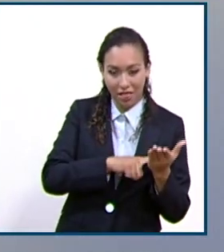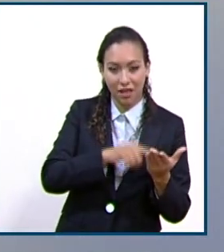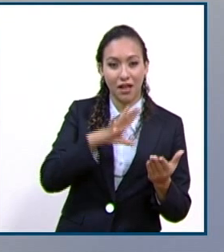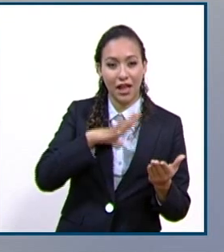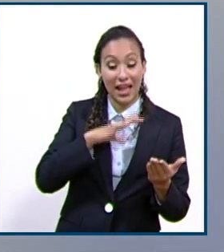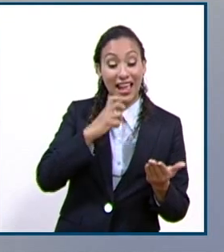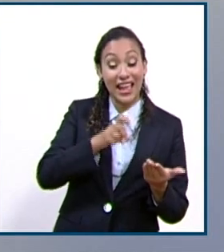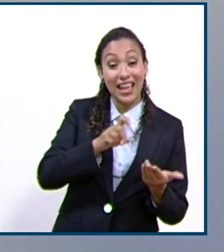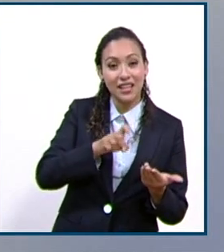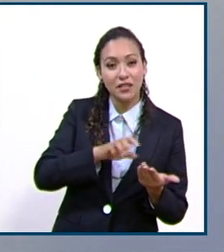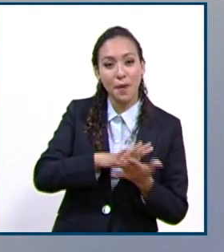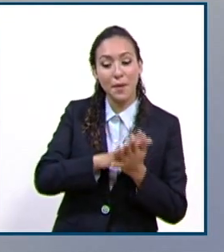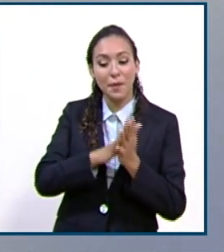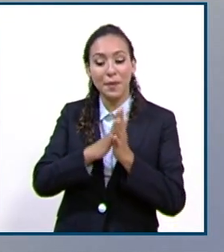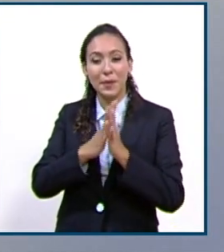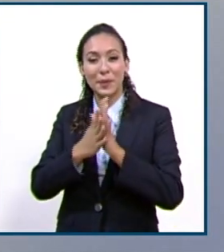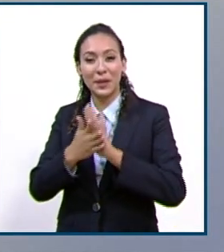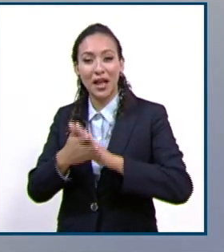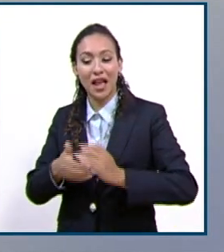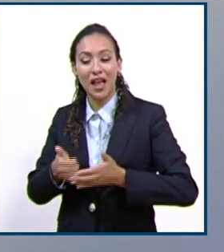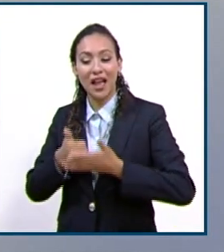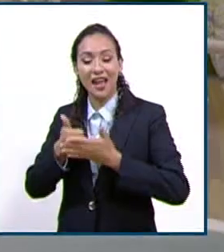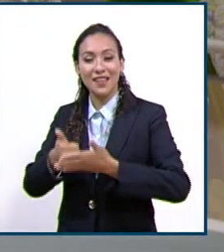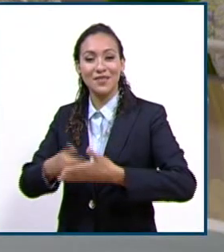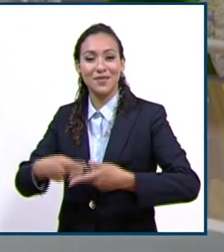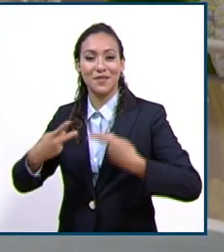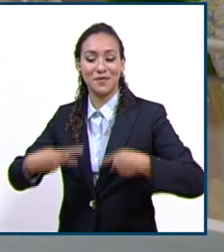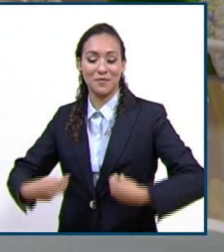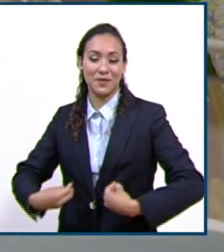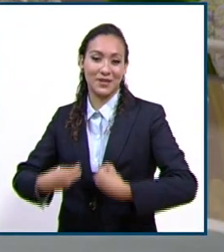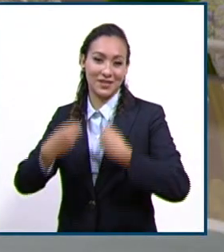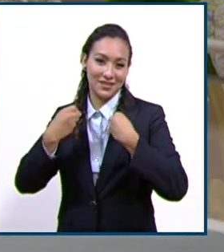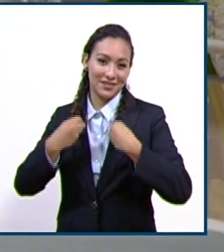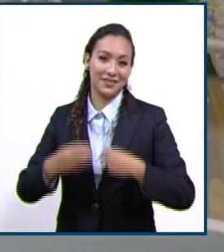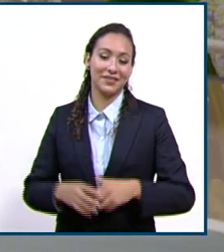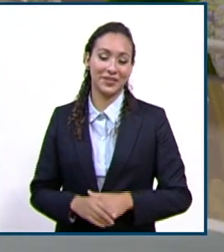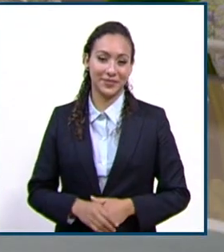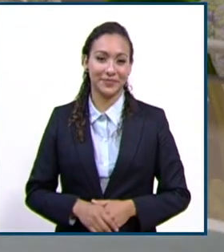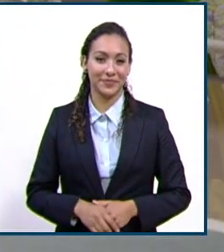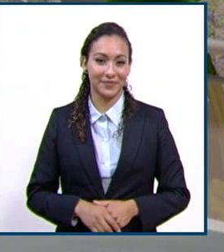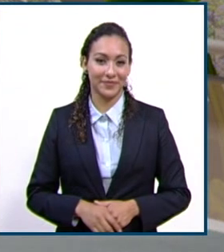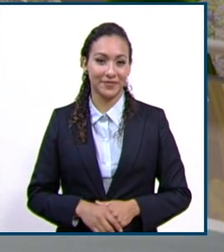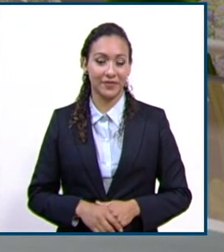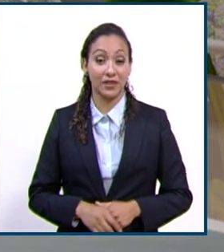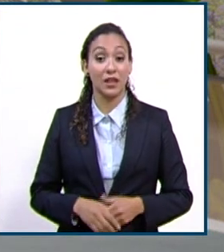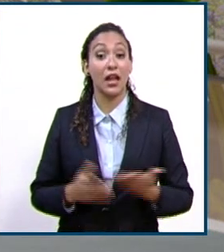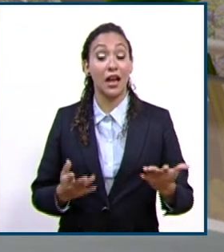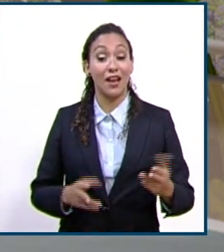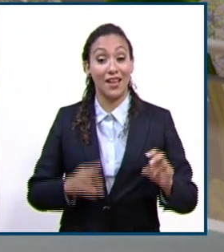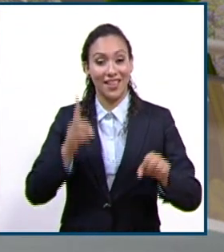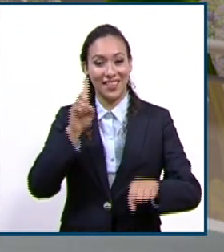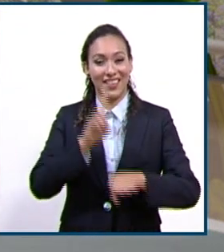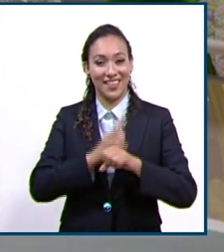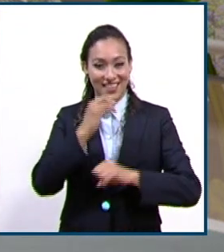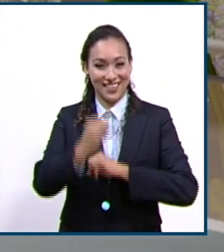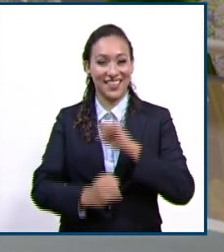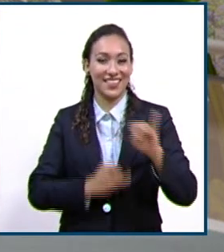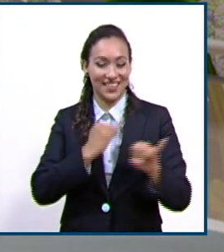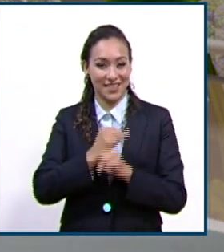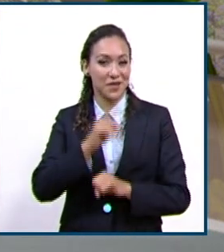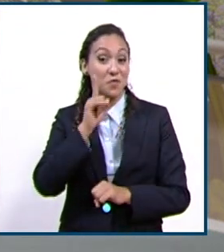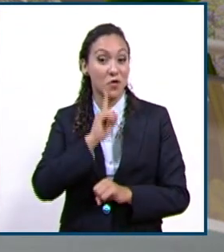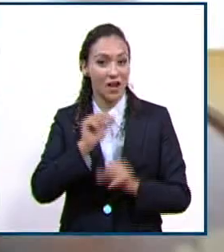en una historia de vida. En el marco internacional del Día de la Mujer, la